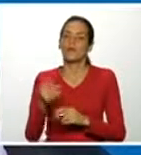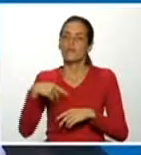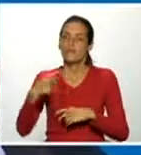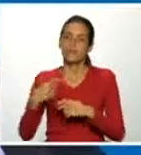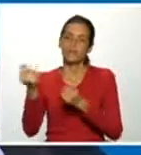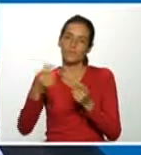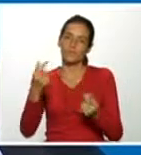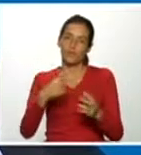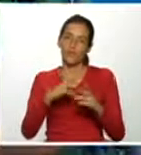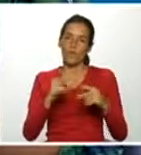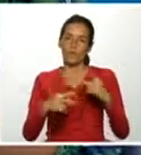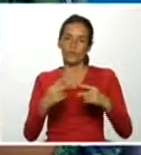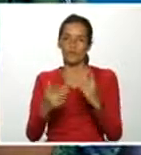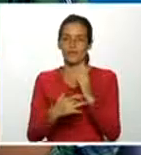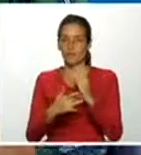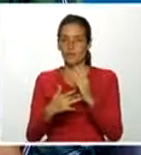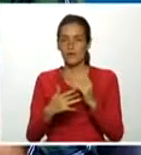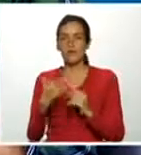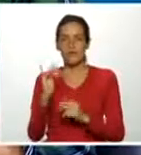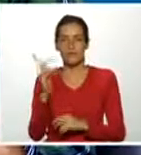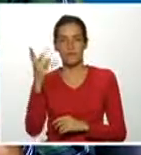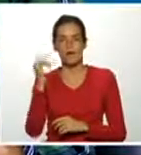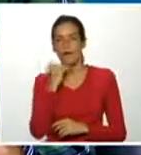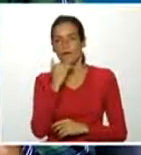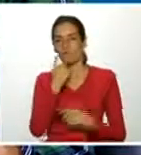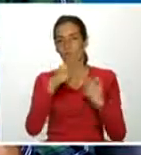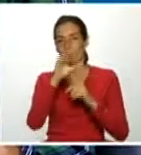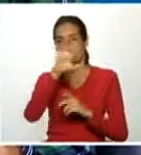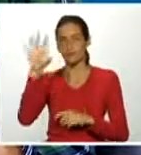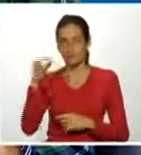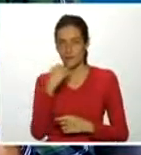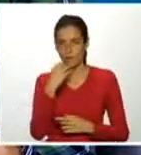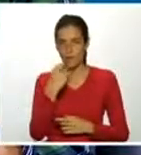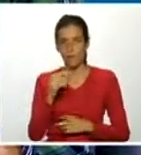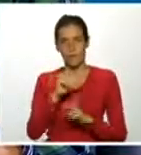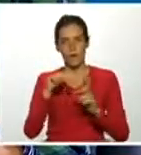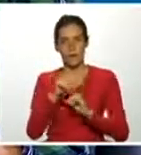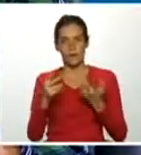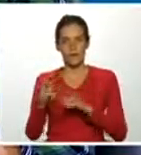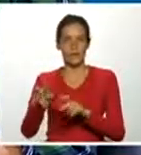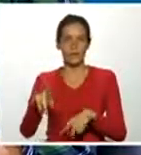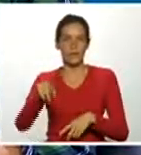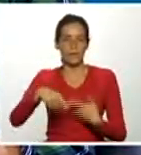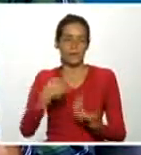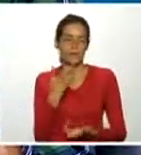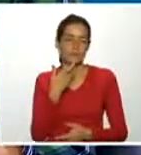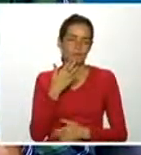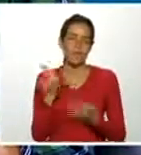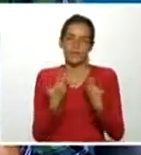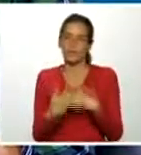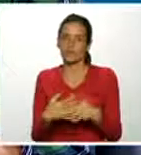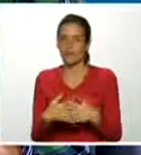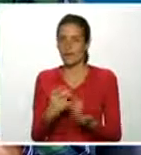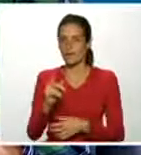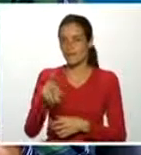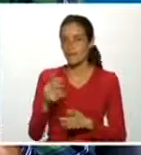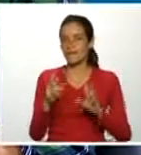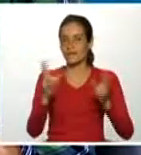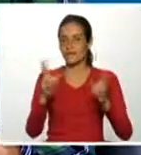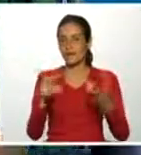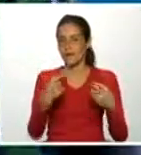con tecnología en países que las tienen. Así lo vemos en el ámbito agrícola, así lo vemos en el ámbito industrial, en el